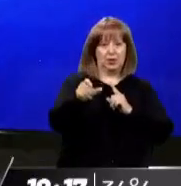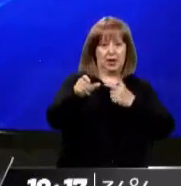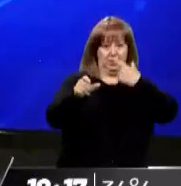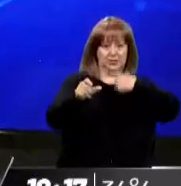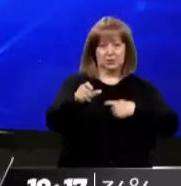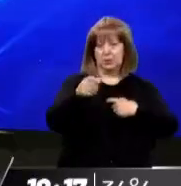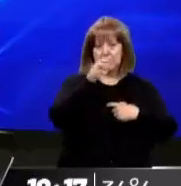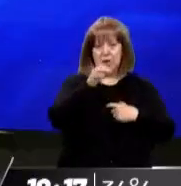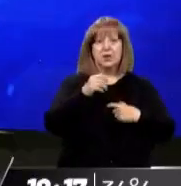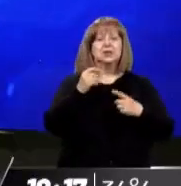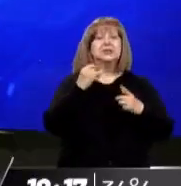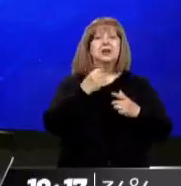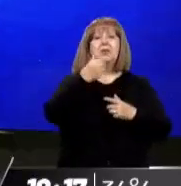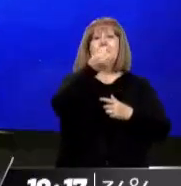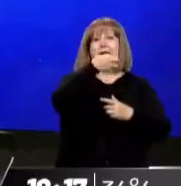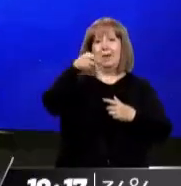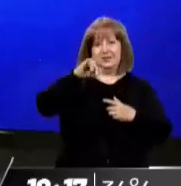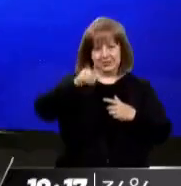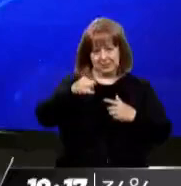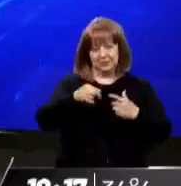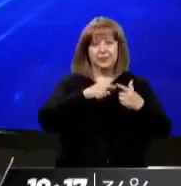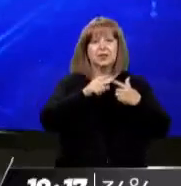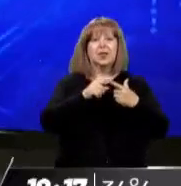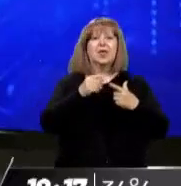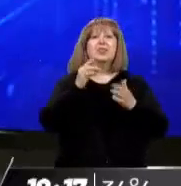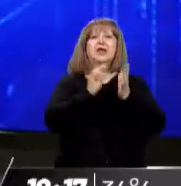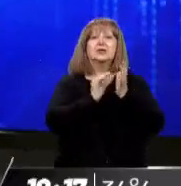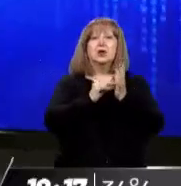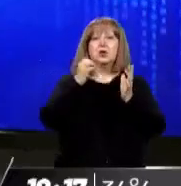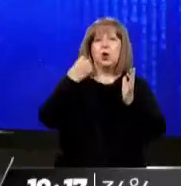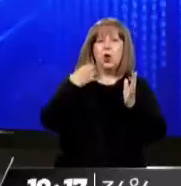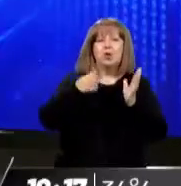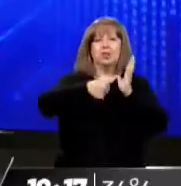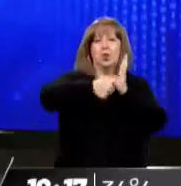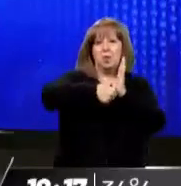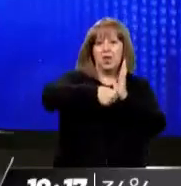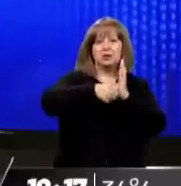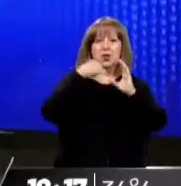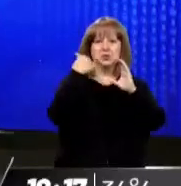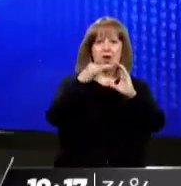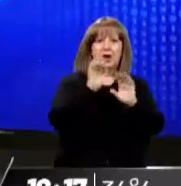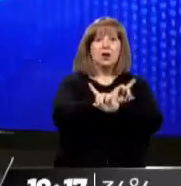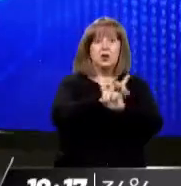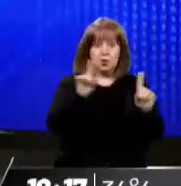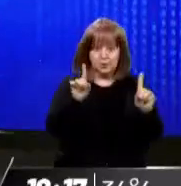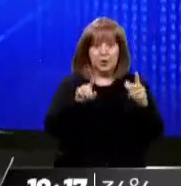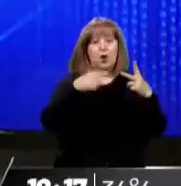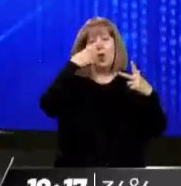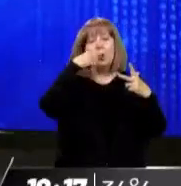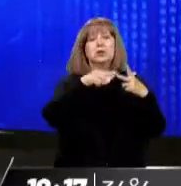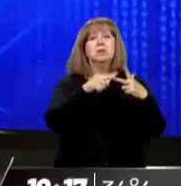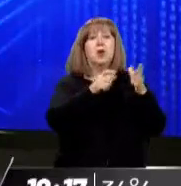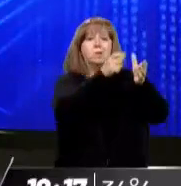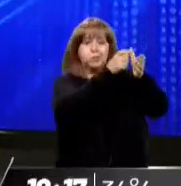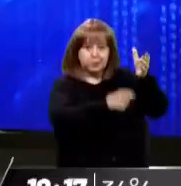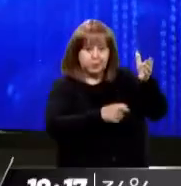contacto por las vías oficiales, en este caso por la aplicación. Bien. Nunca dar datos personales y, por último, completar todas las opciones de seguridad que las encontramos en nuestro perfil